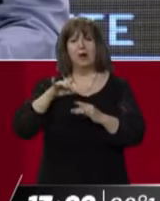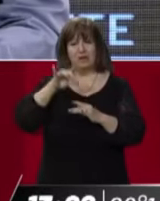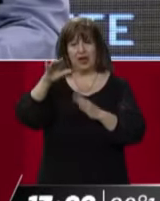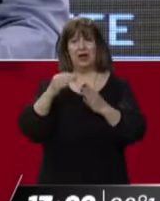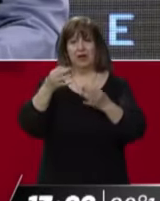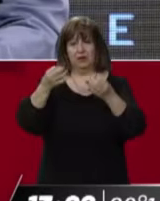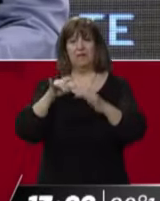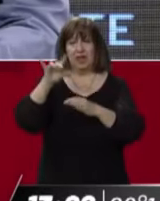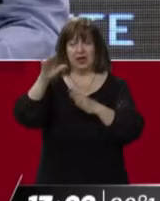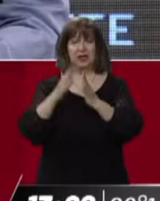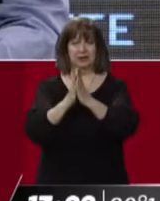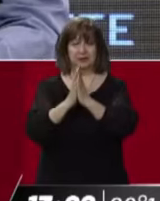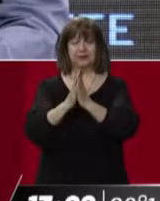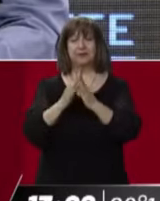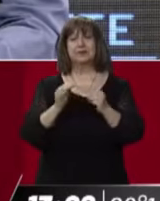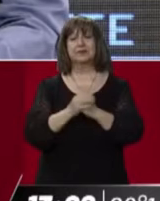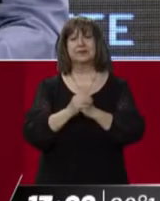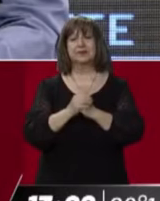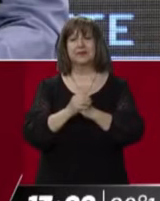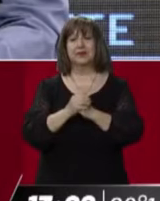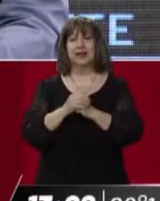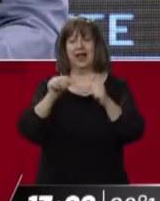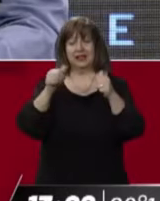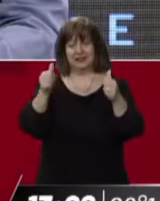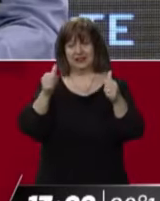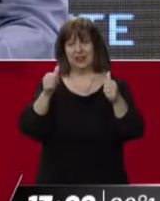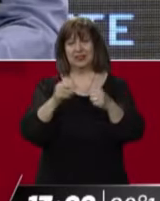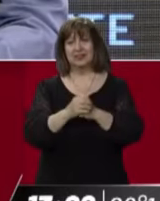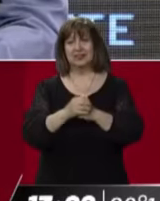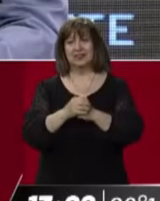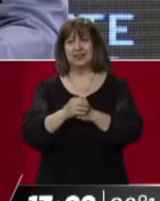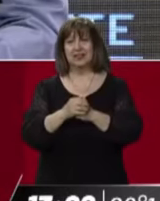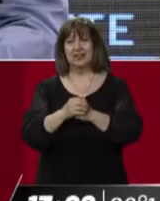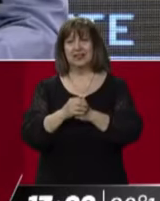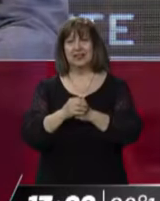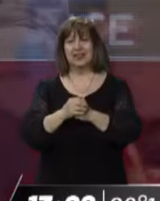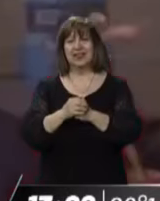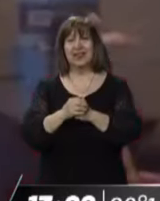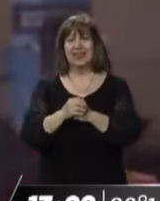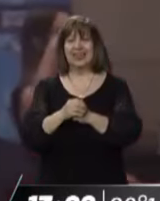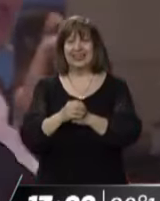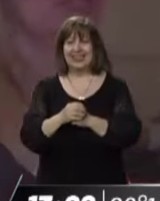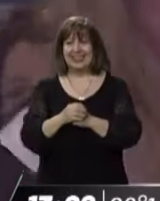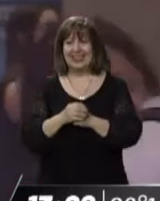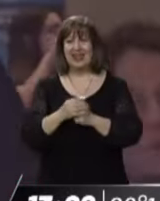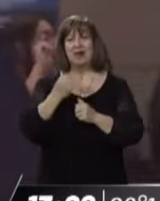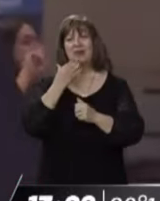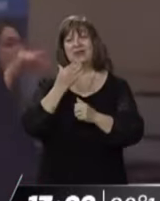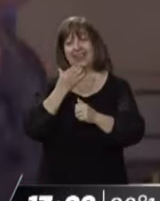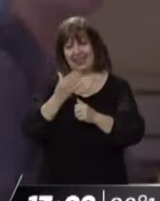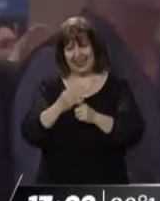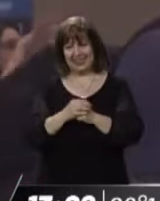Dale, abrazo grande. Éxitos. Gato, muchísimas gracias. Sí, muy poco, pero gracias. Bueno, muchas gracias. Ahí está, y el agradecimiento. Gracias.